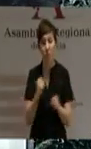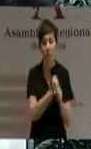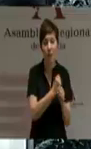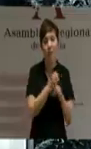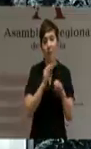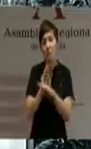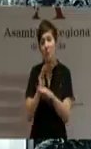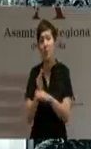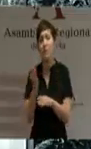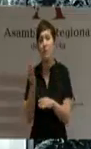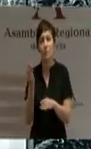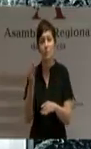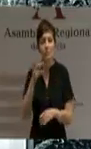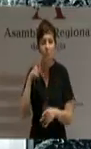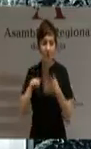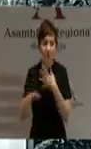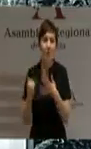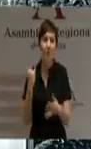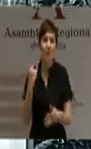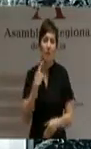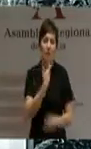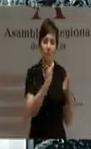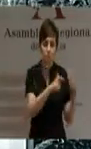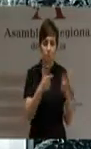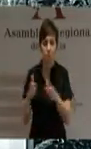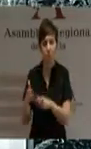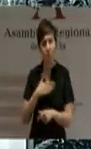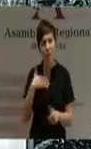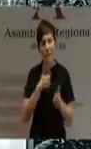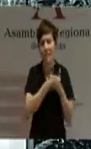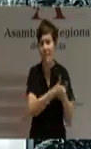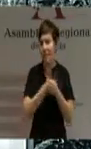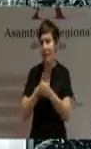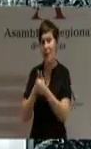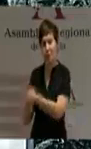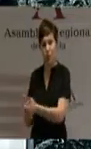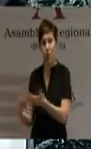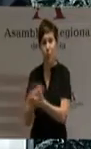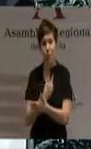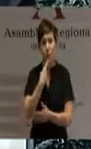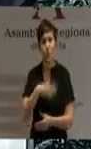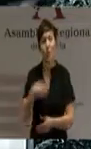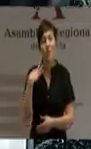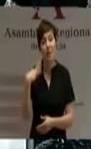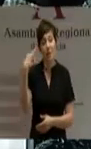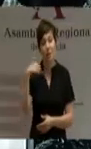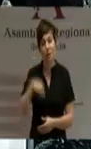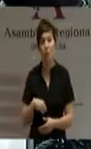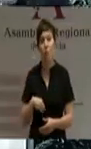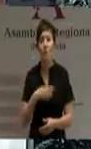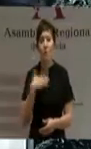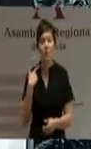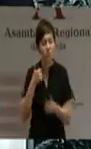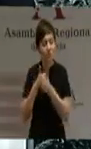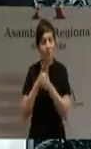financiación, comisión por la transparencia. Haré un seguimiento desde el Gobierno, si así lo decide la Cámara, de todas y cada una de las intervenciones